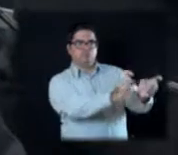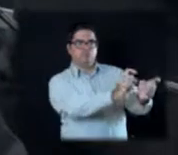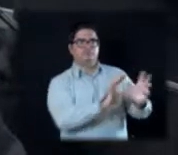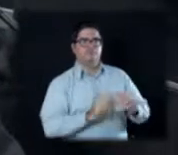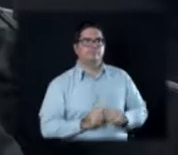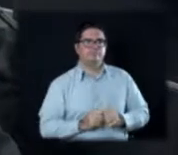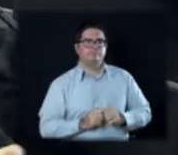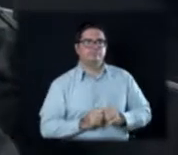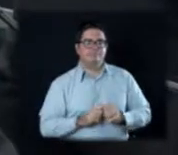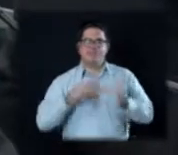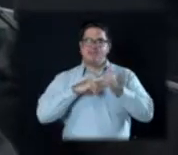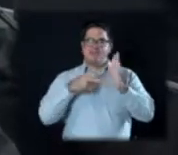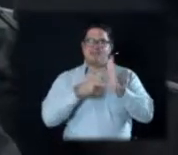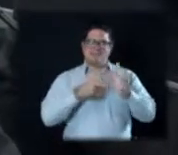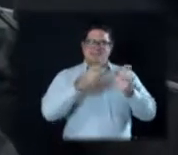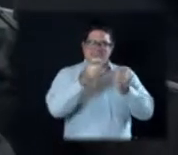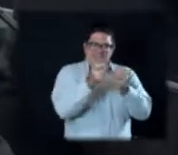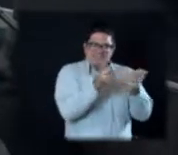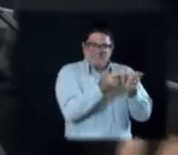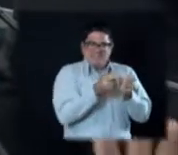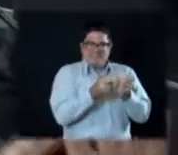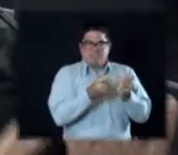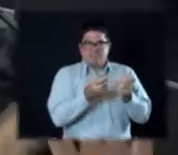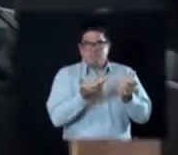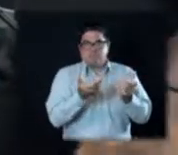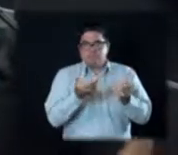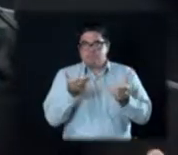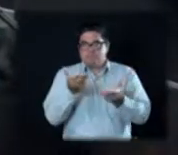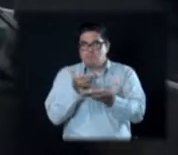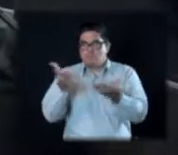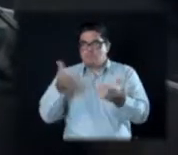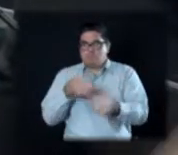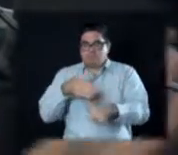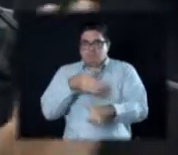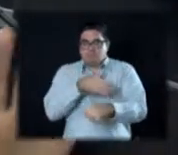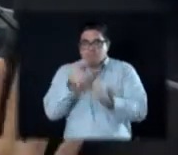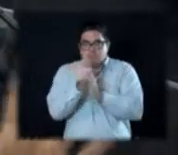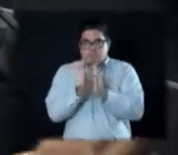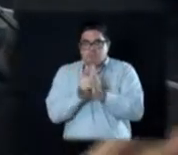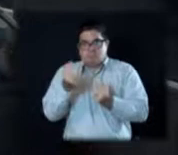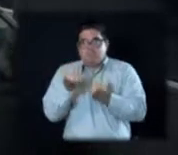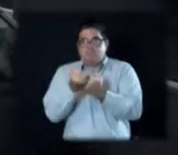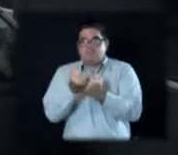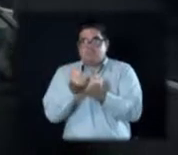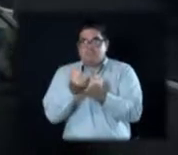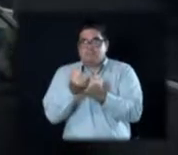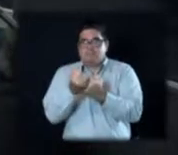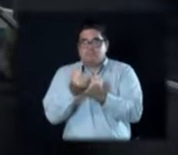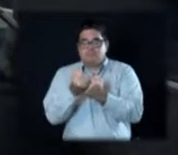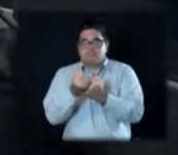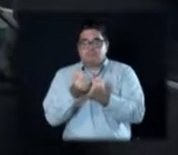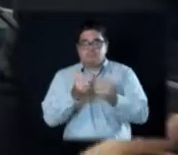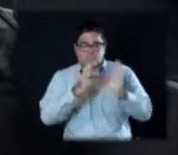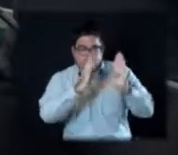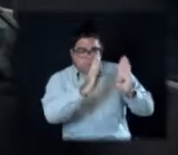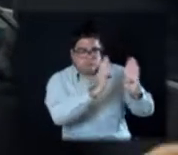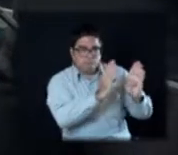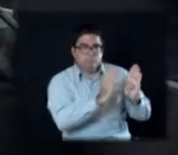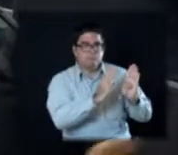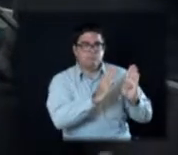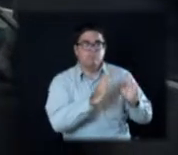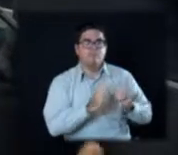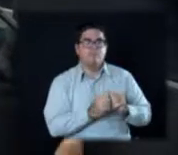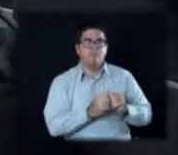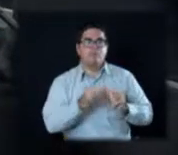Hay maneras de controlar una nómina, eso es lo que quiero decir. Y tenemos la potestad legal para hacerlo. El Fondo General me parece que es